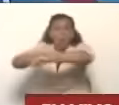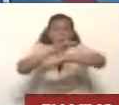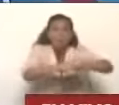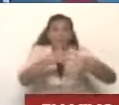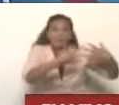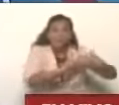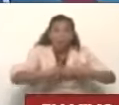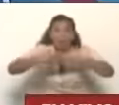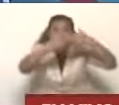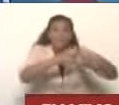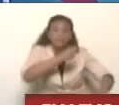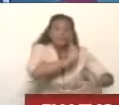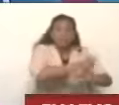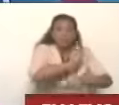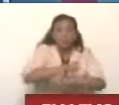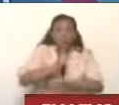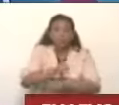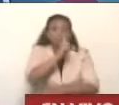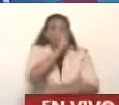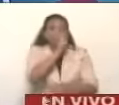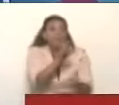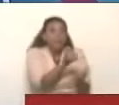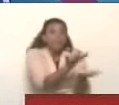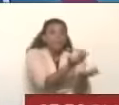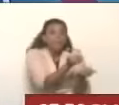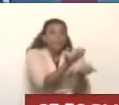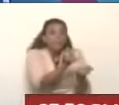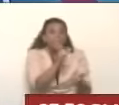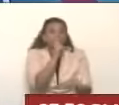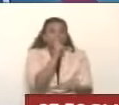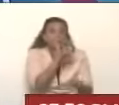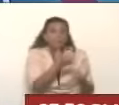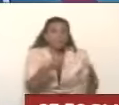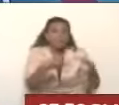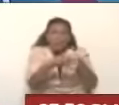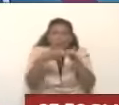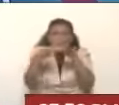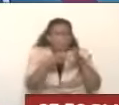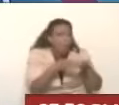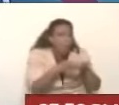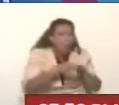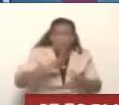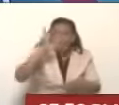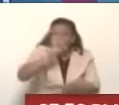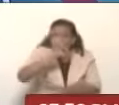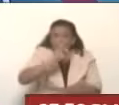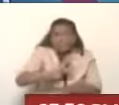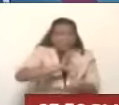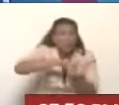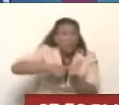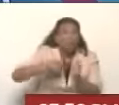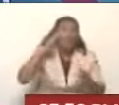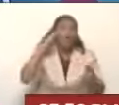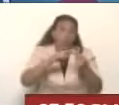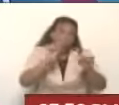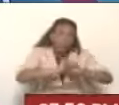Estados Unidos, sanciones, y le pedían plata. Había una gran red de corrupción. Se va a conocer.